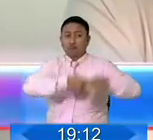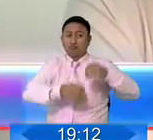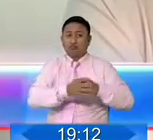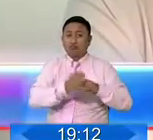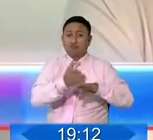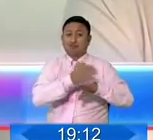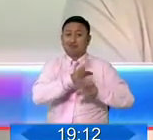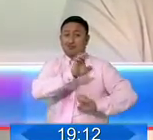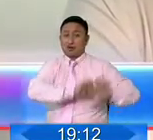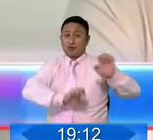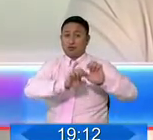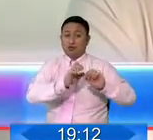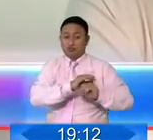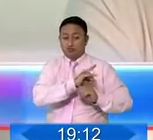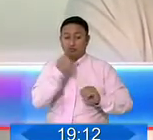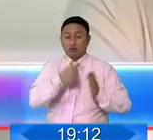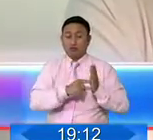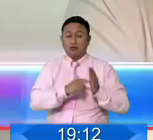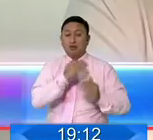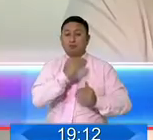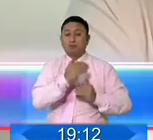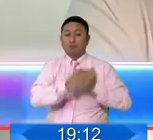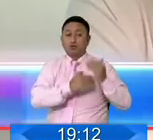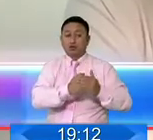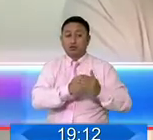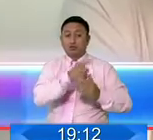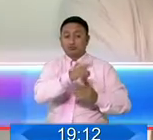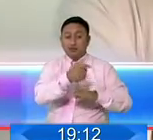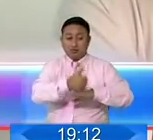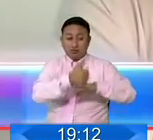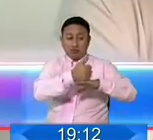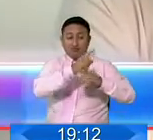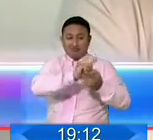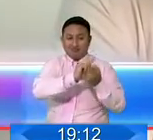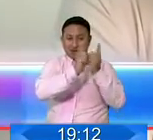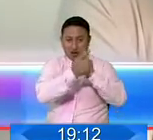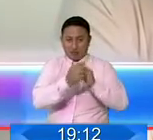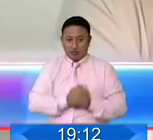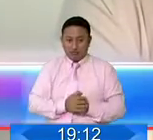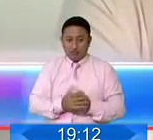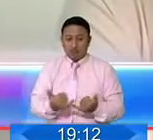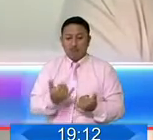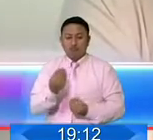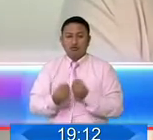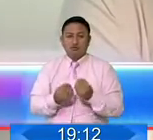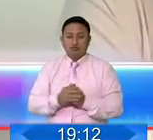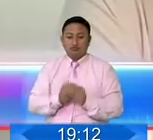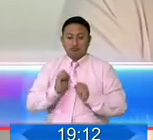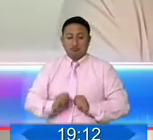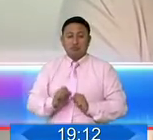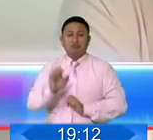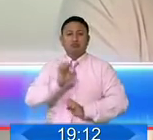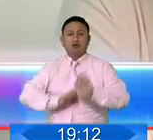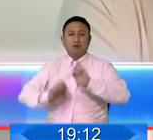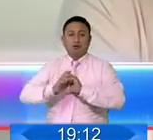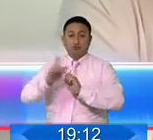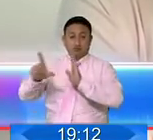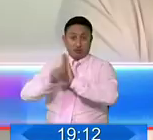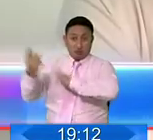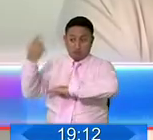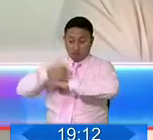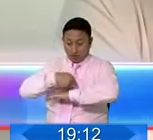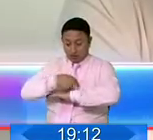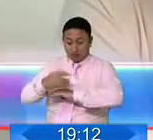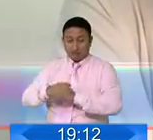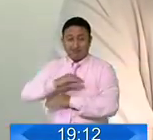cuando ha habido procesos de renovación parcial de dicho tribunal. Lo que pretendemos es hacer las evaluaciones periódicas que la ley ordena